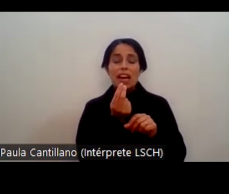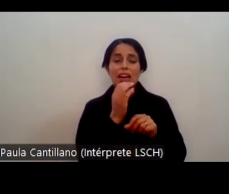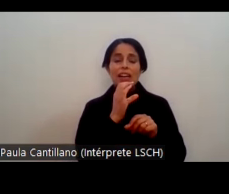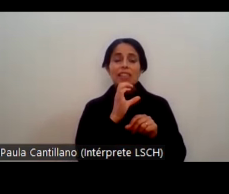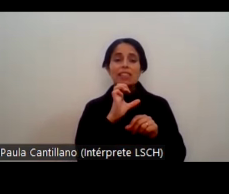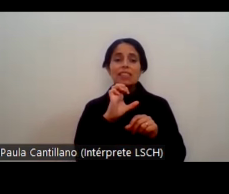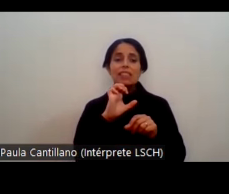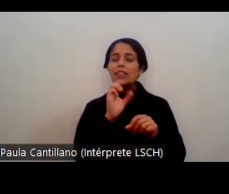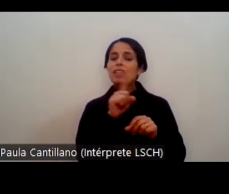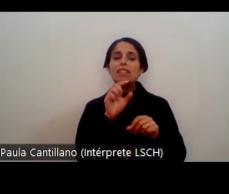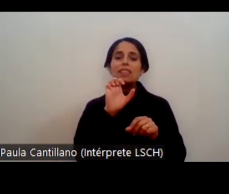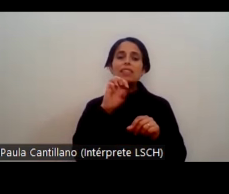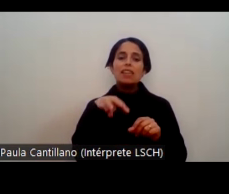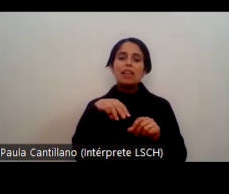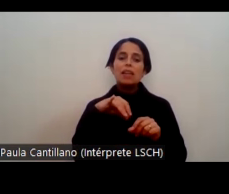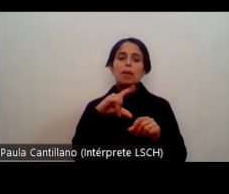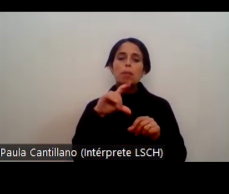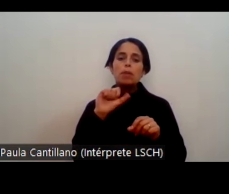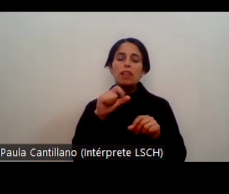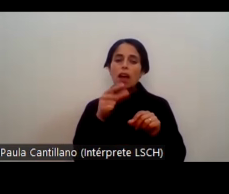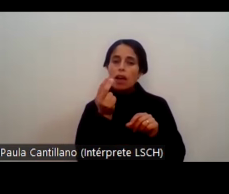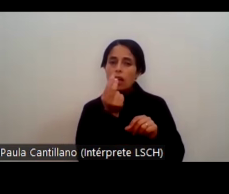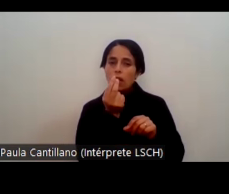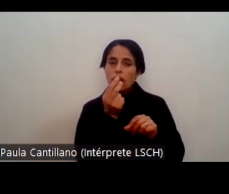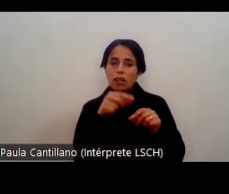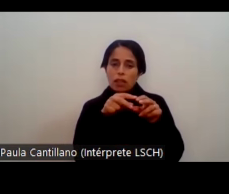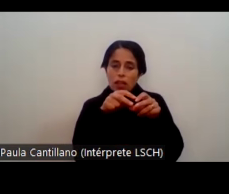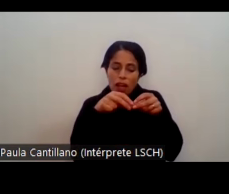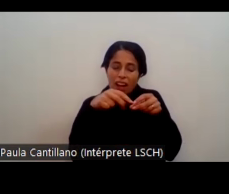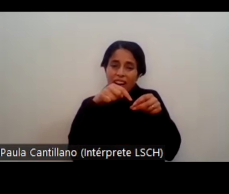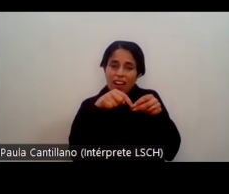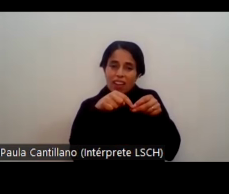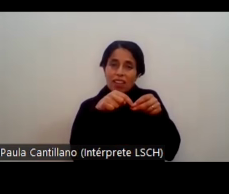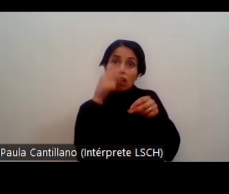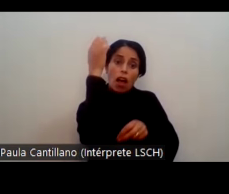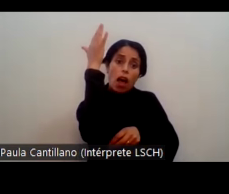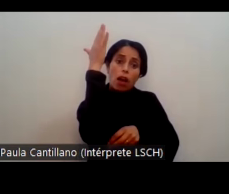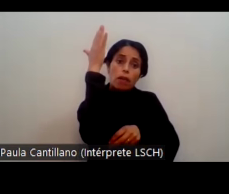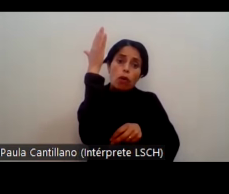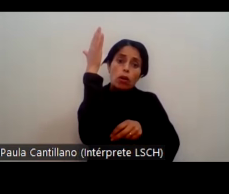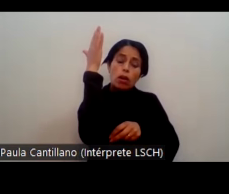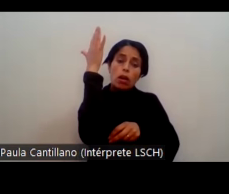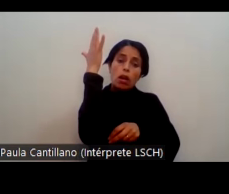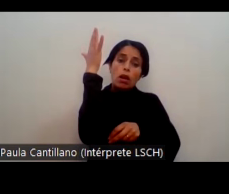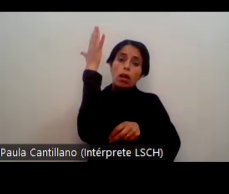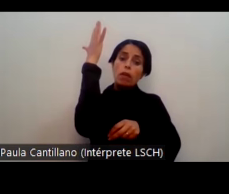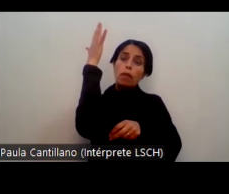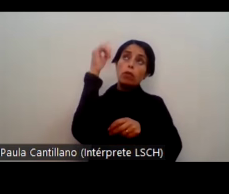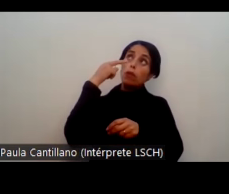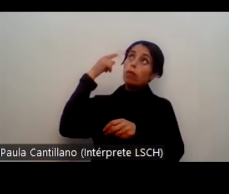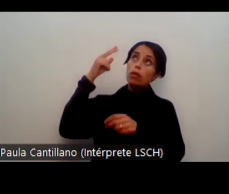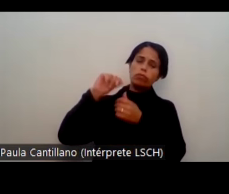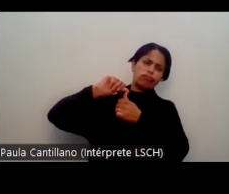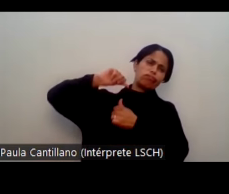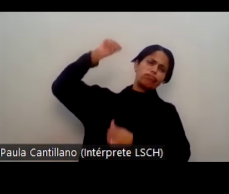encontrada al interior de estas vainas, cuyo árbol es así de alto, puede alcanzar